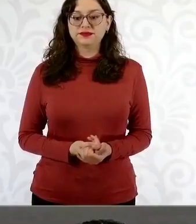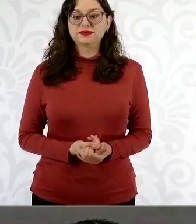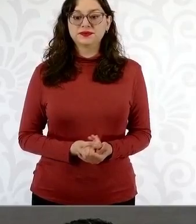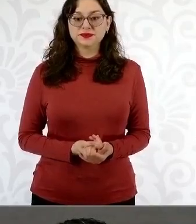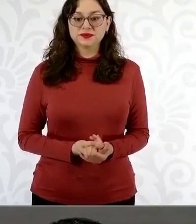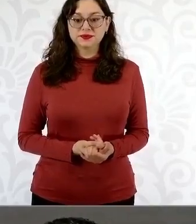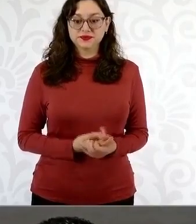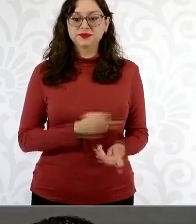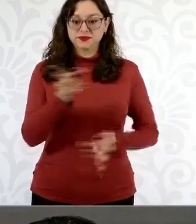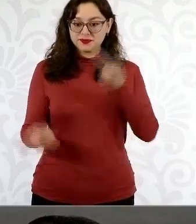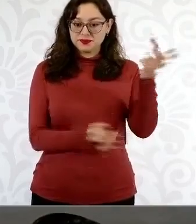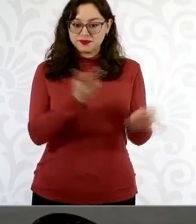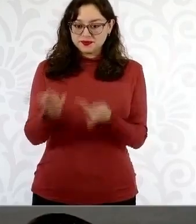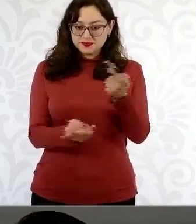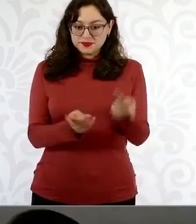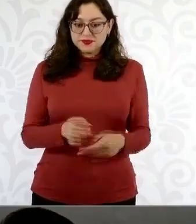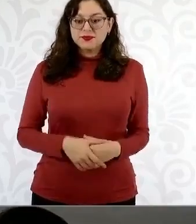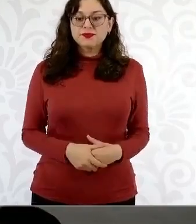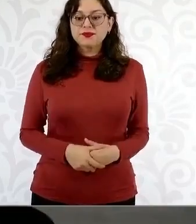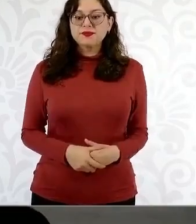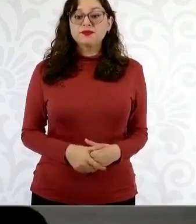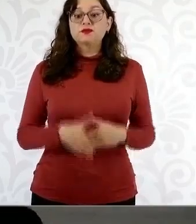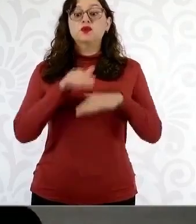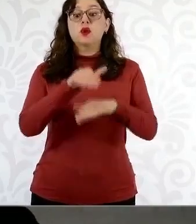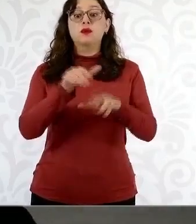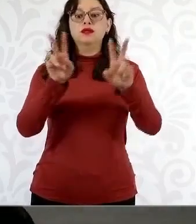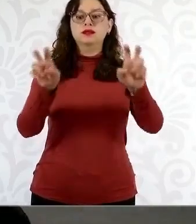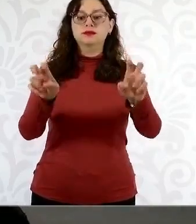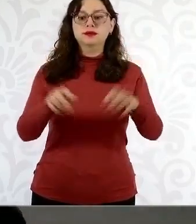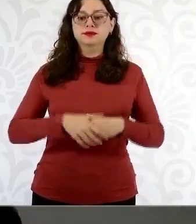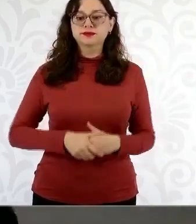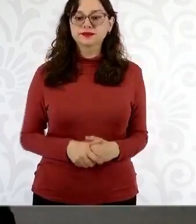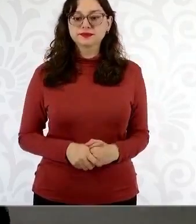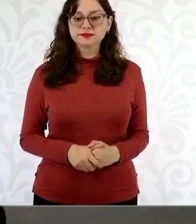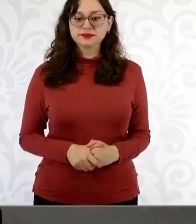Ahora sí, vamos a las preguntas sobre el tema. A ver aquí.